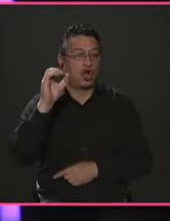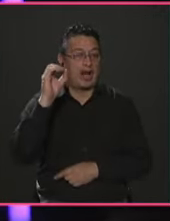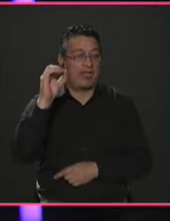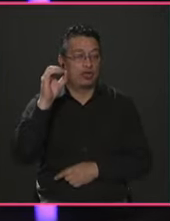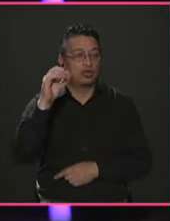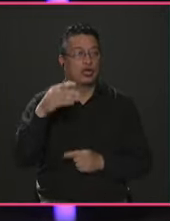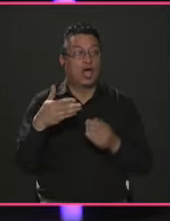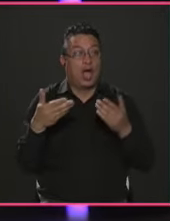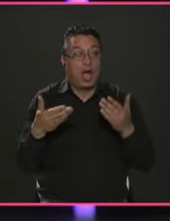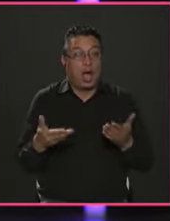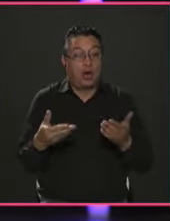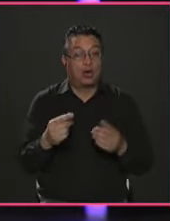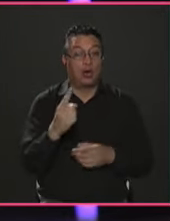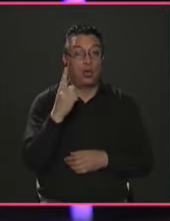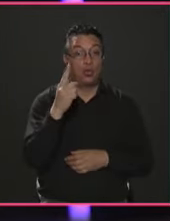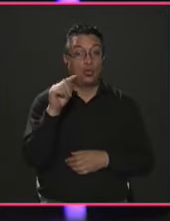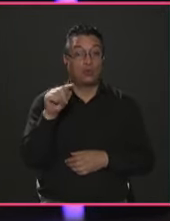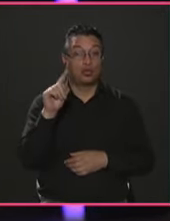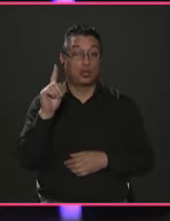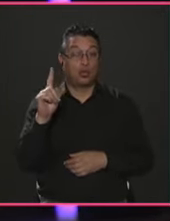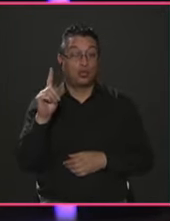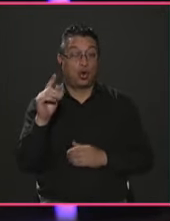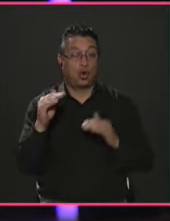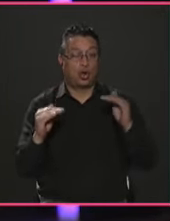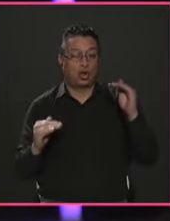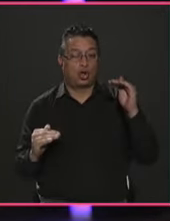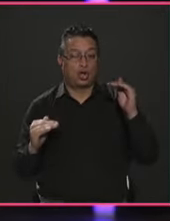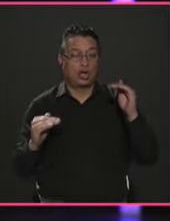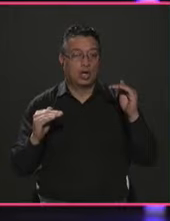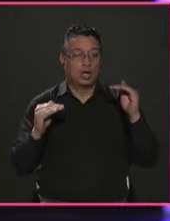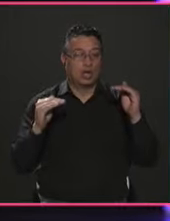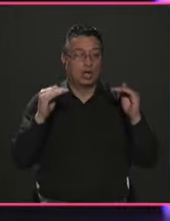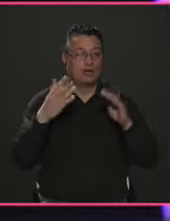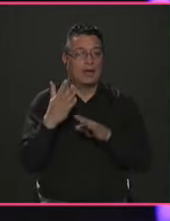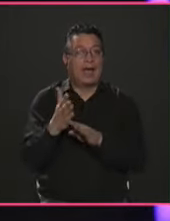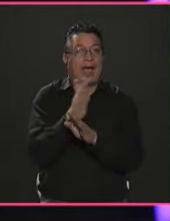estamos en 1,1 gr respecto a la era